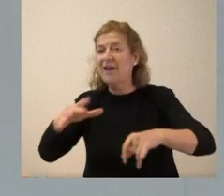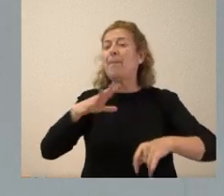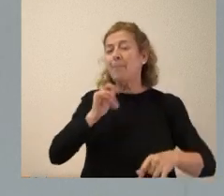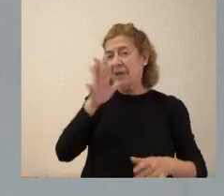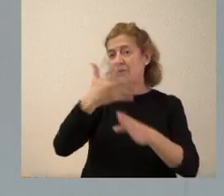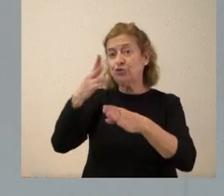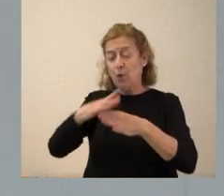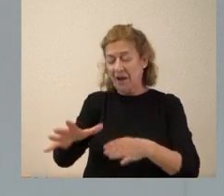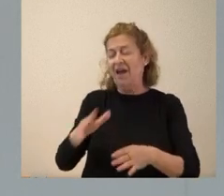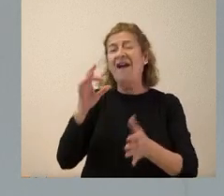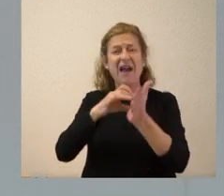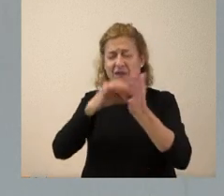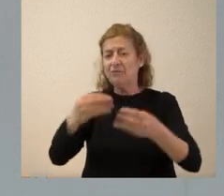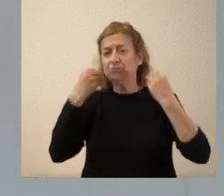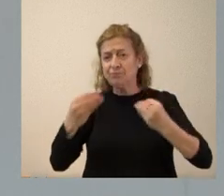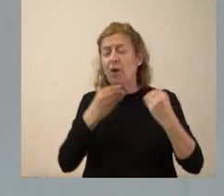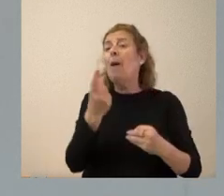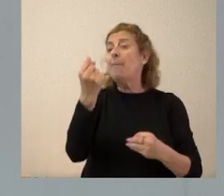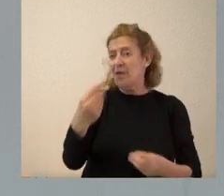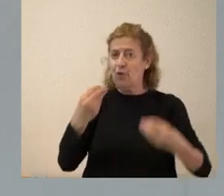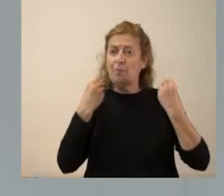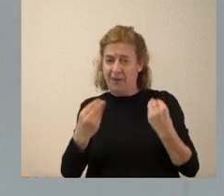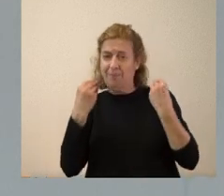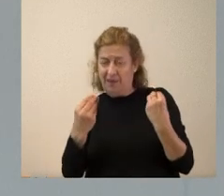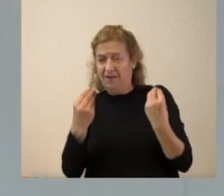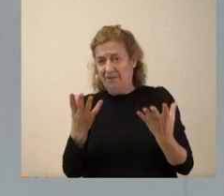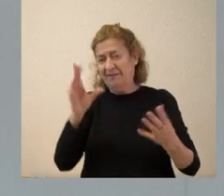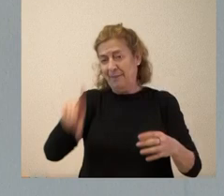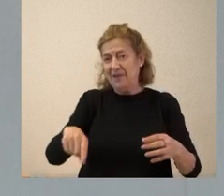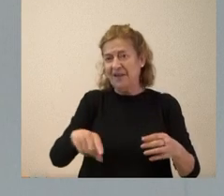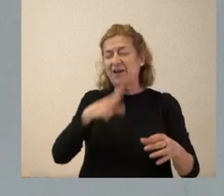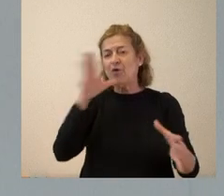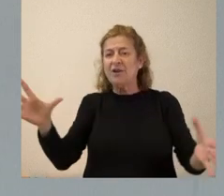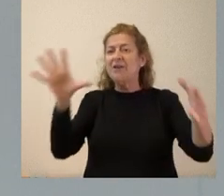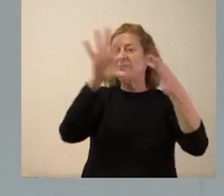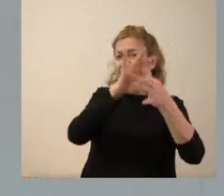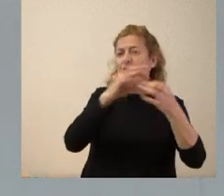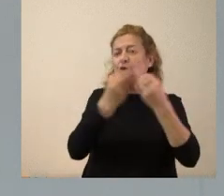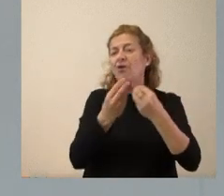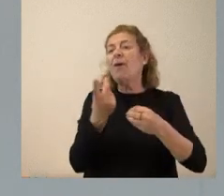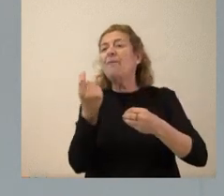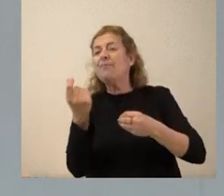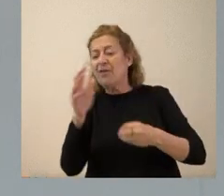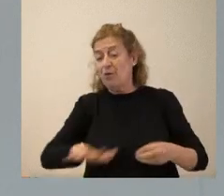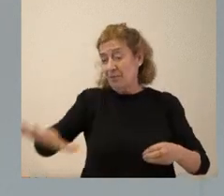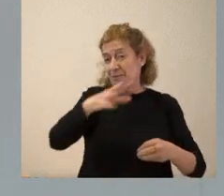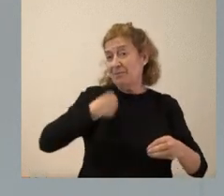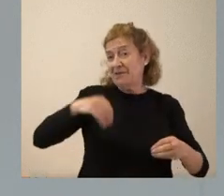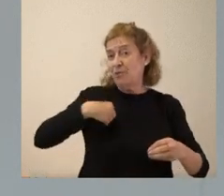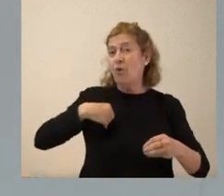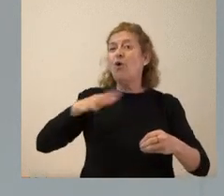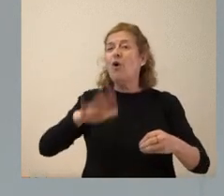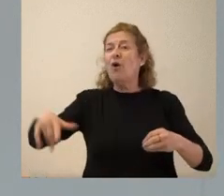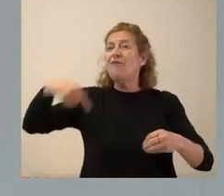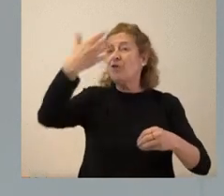y a un precio verdaderamente razonable y competitivo especialmente en relación con el coste de ese mismo espacio en nuestras